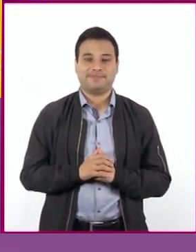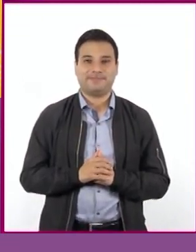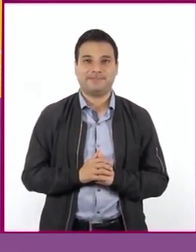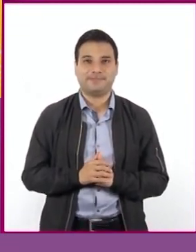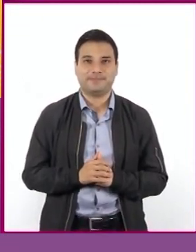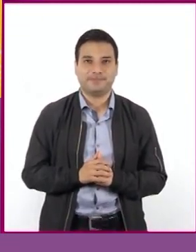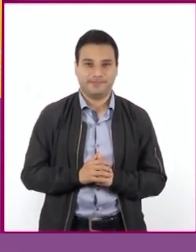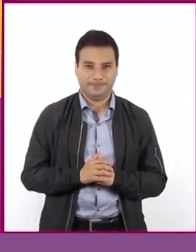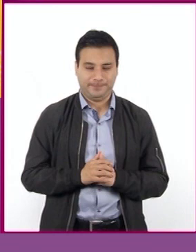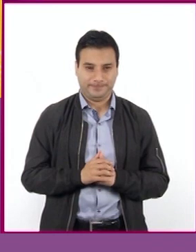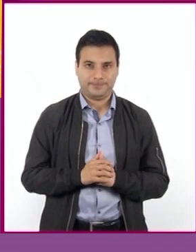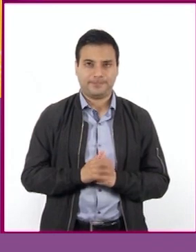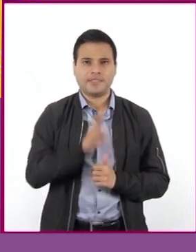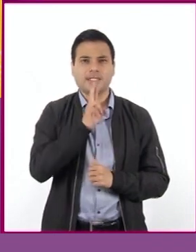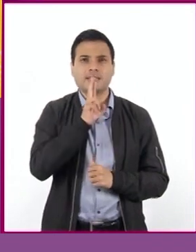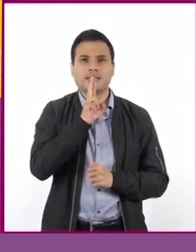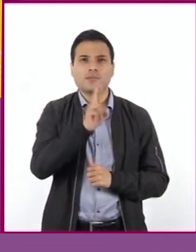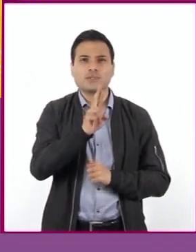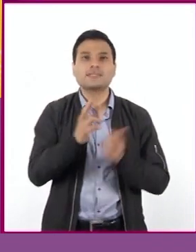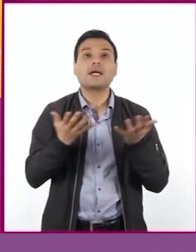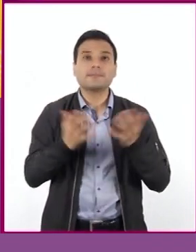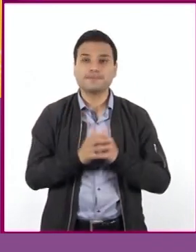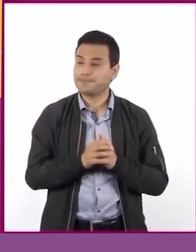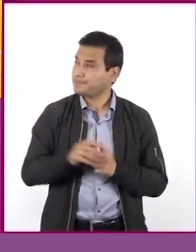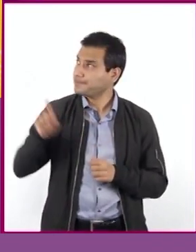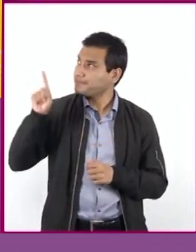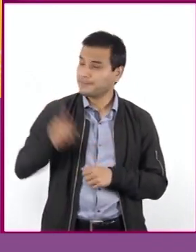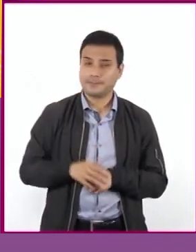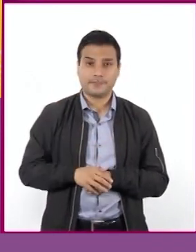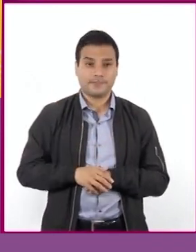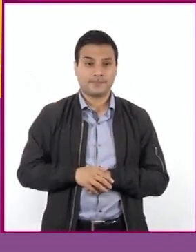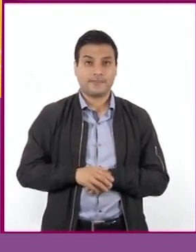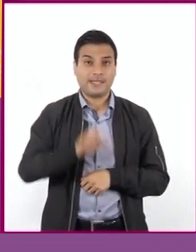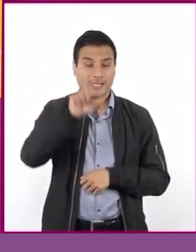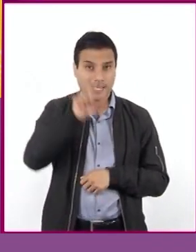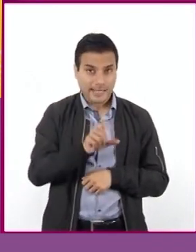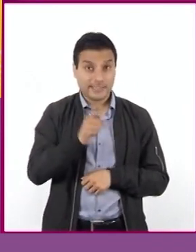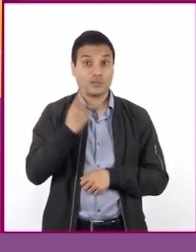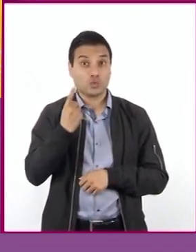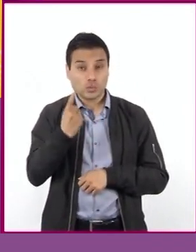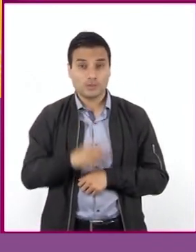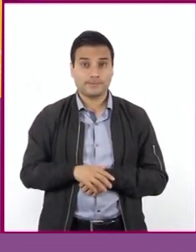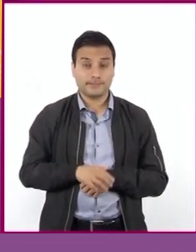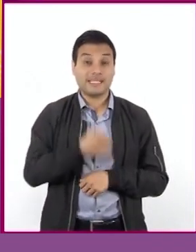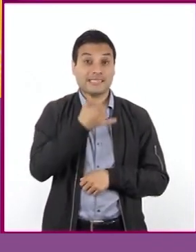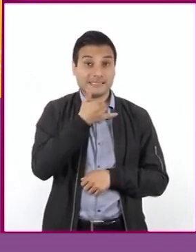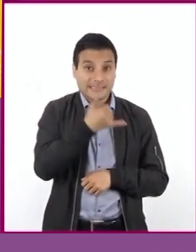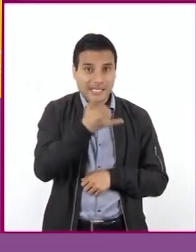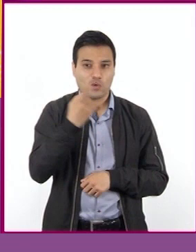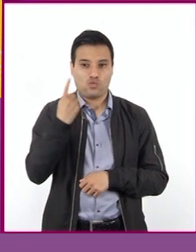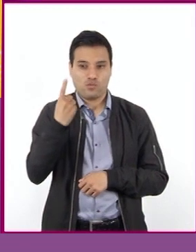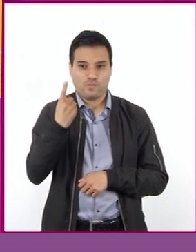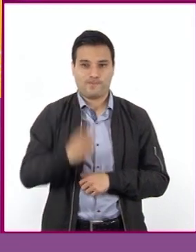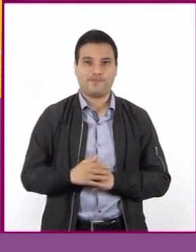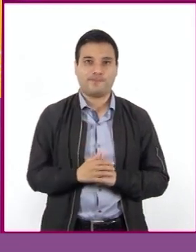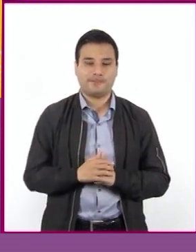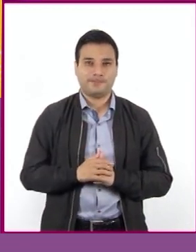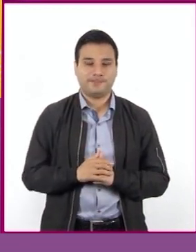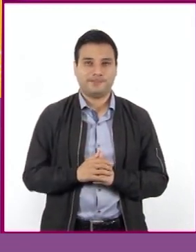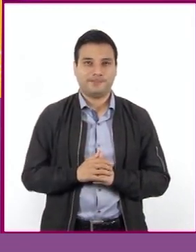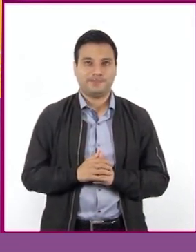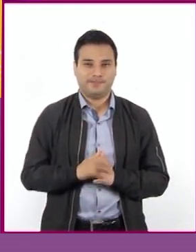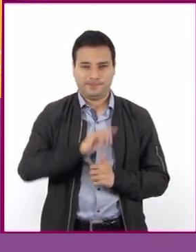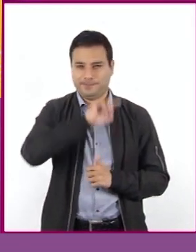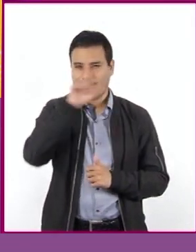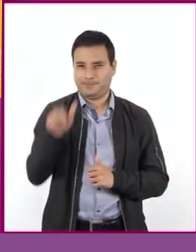La solución del sistema es x igual a 1, y igual a 1. Para